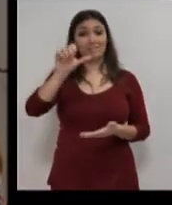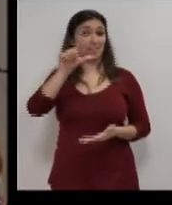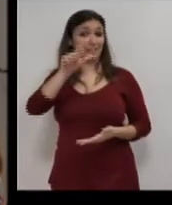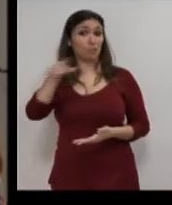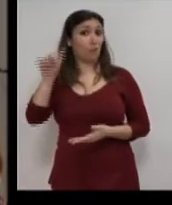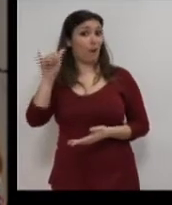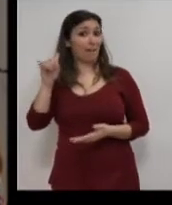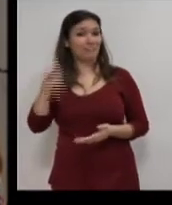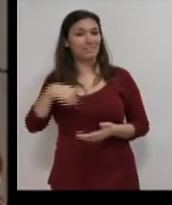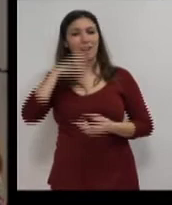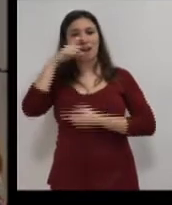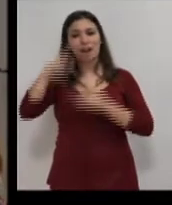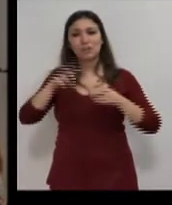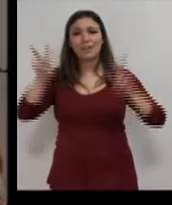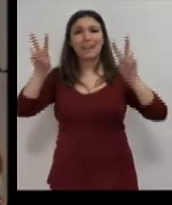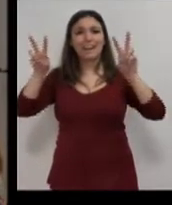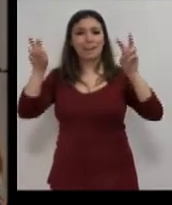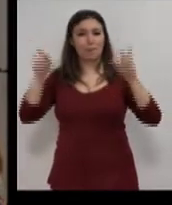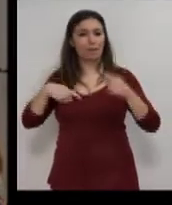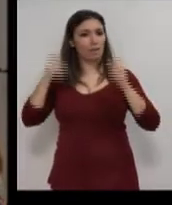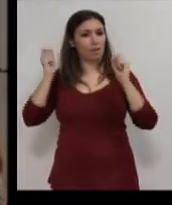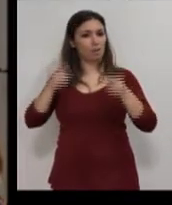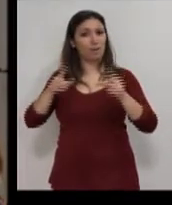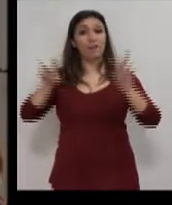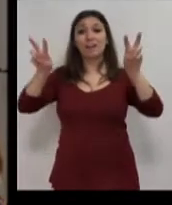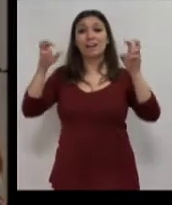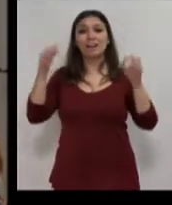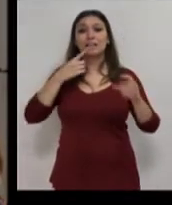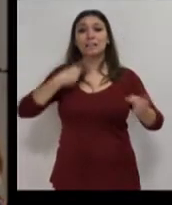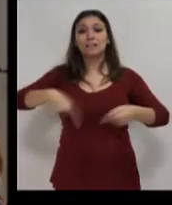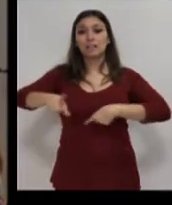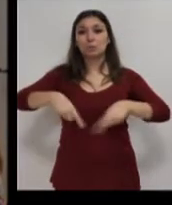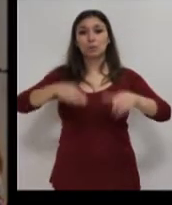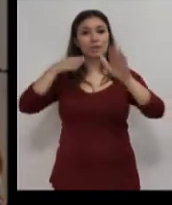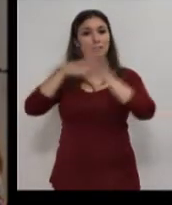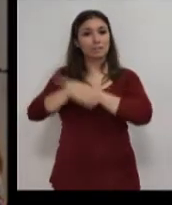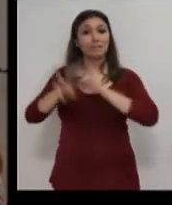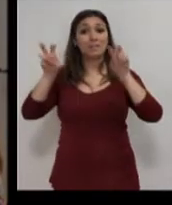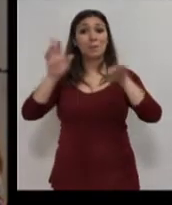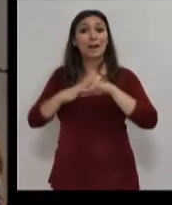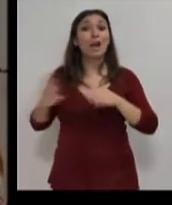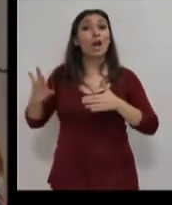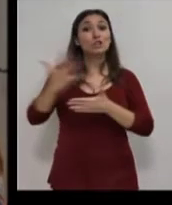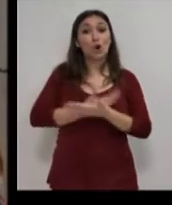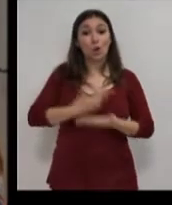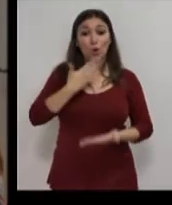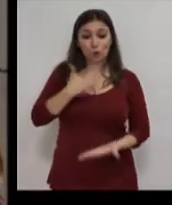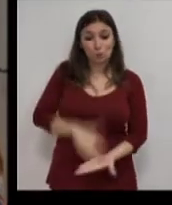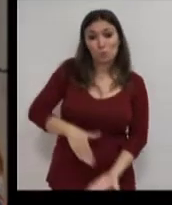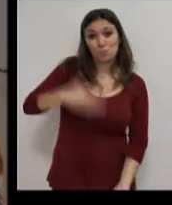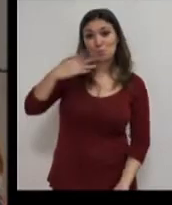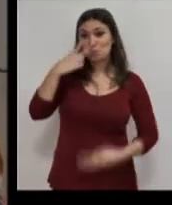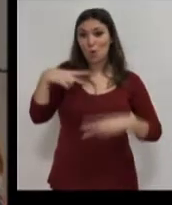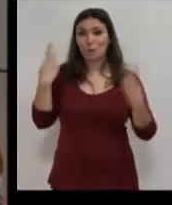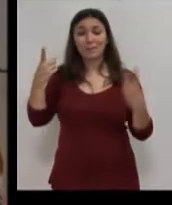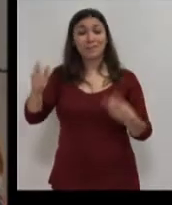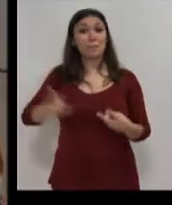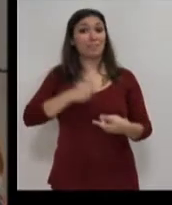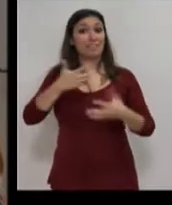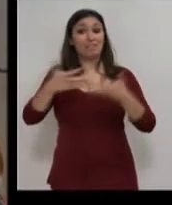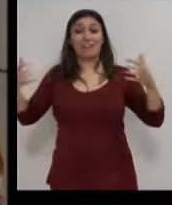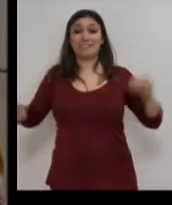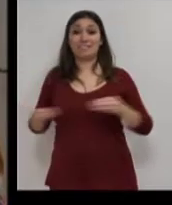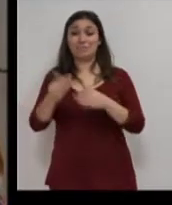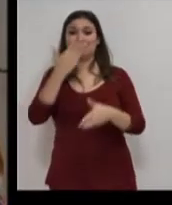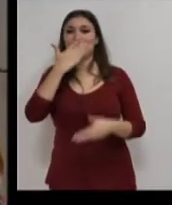sé, es en el curso de La Salle, que tú también estás, y suelo poner un lema todos los años, y este año el lema que he puesto es el transporte accesible, un transporte